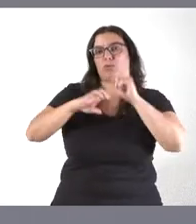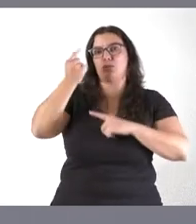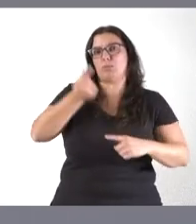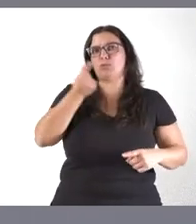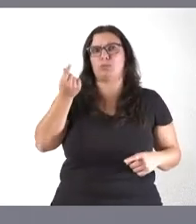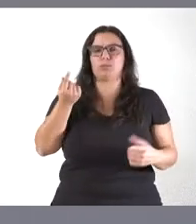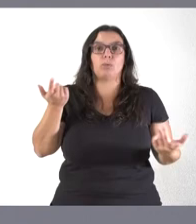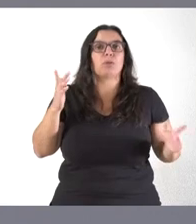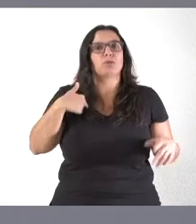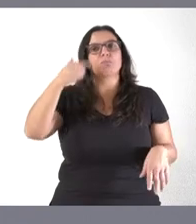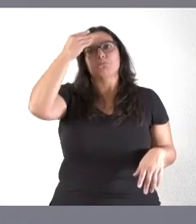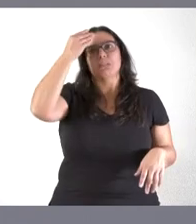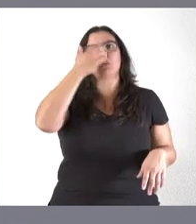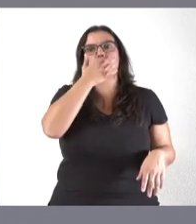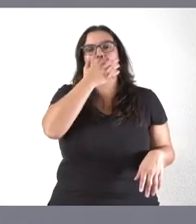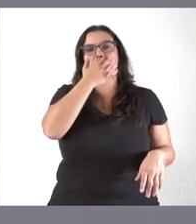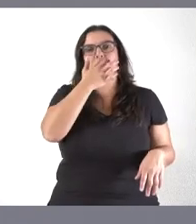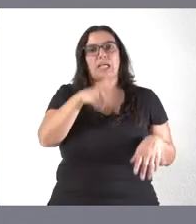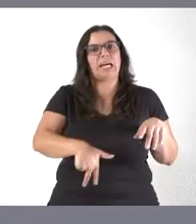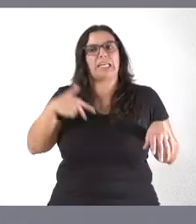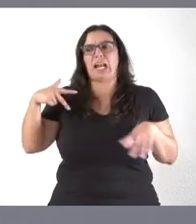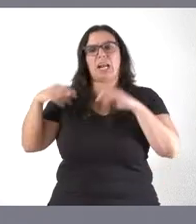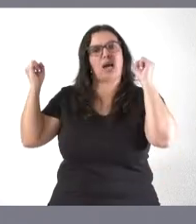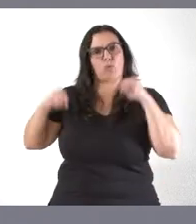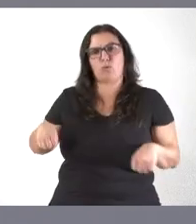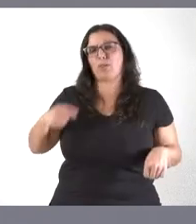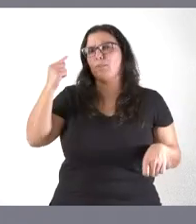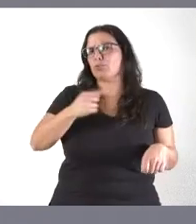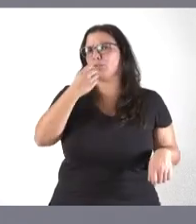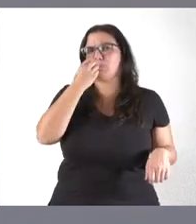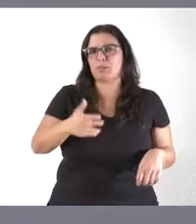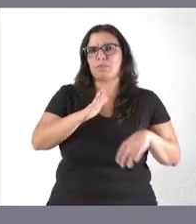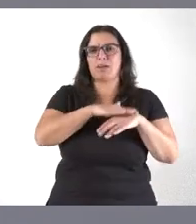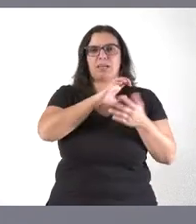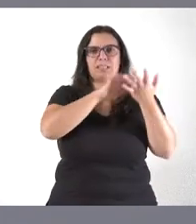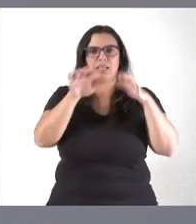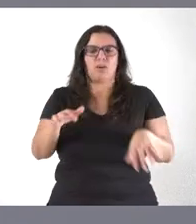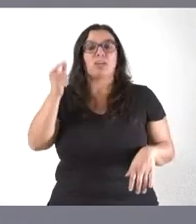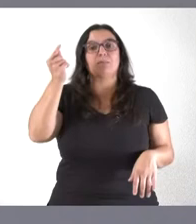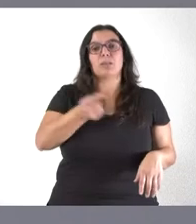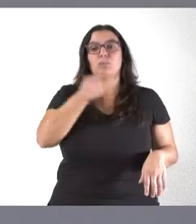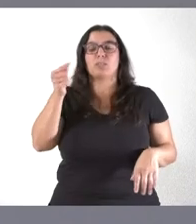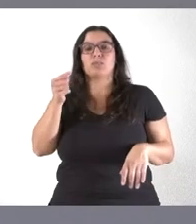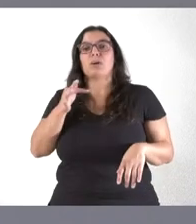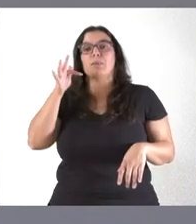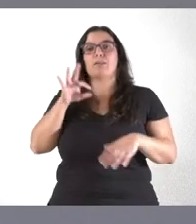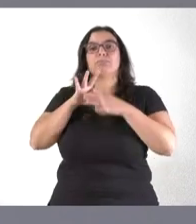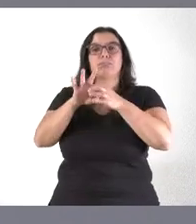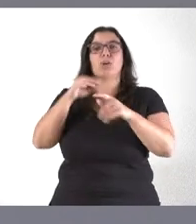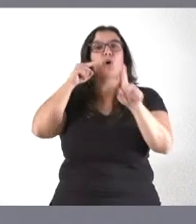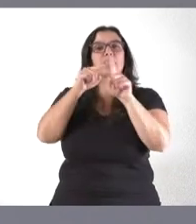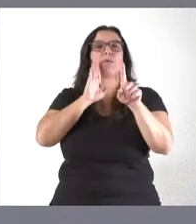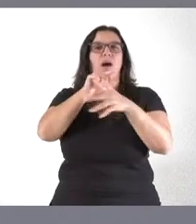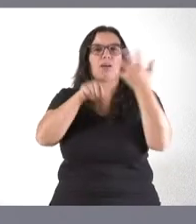muy altas Pero yo creo que Nos pondremos de acuerdo tendremos un presupuesto para Castilla y león y será un buen presupuesto vincular estos objetivos que les he enseñado